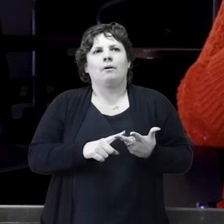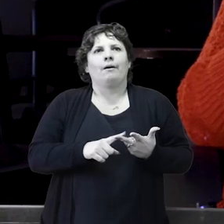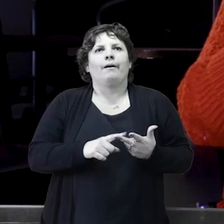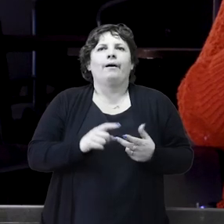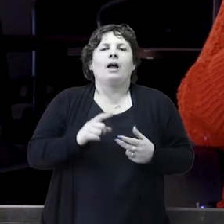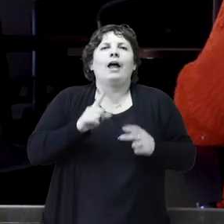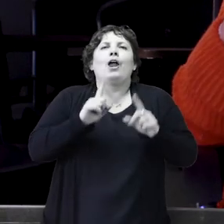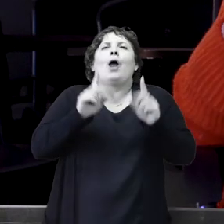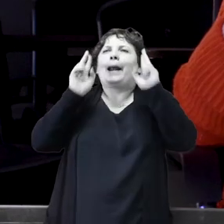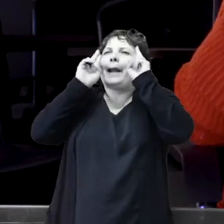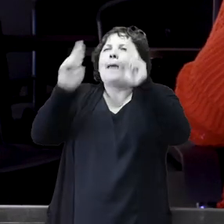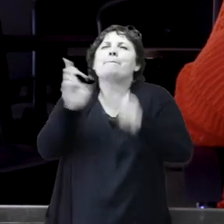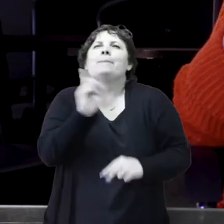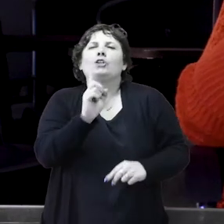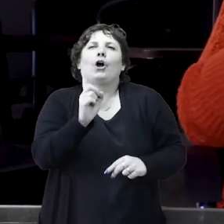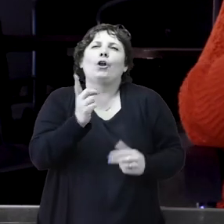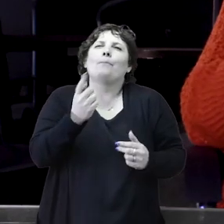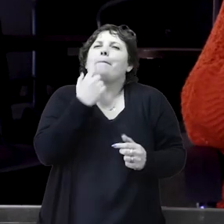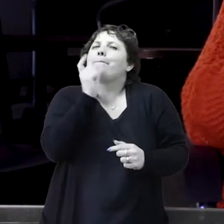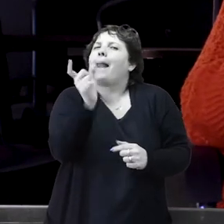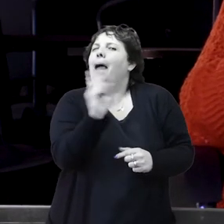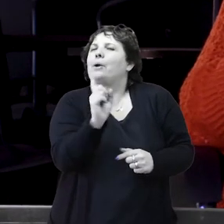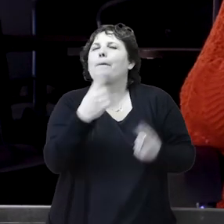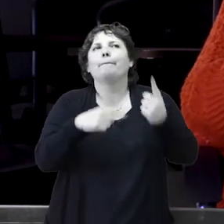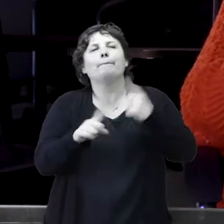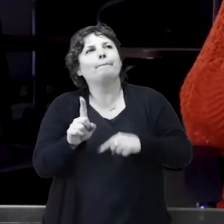no digo respetuosas porque no es el término, más